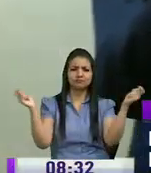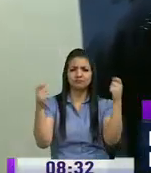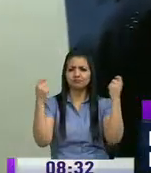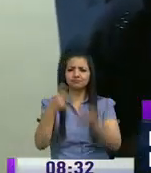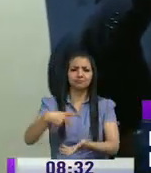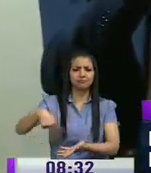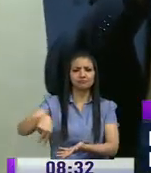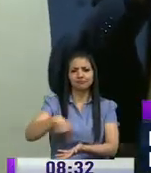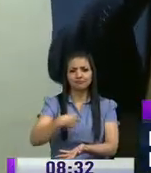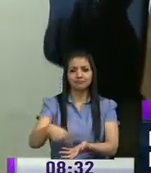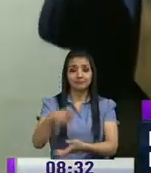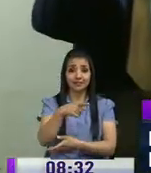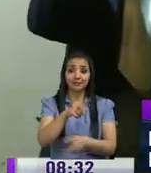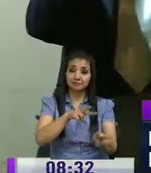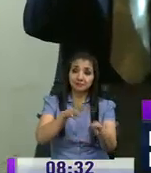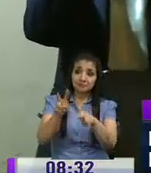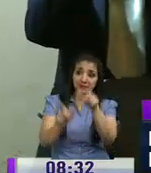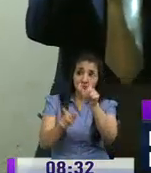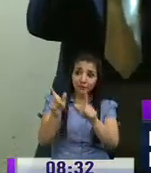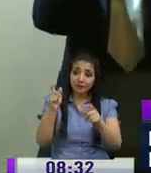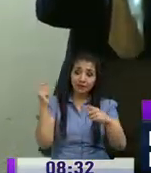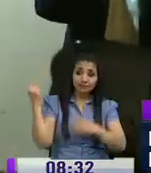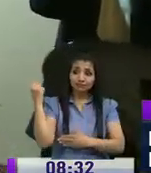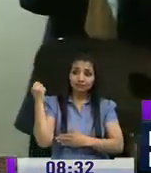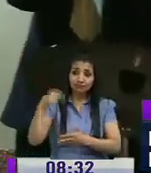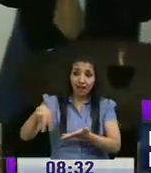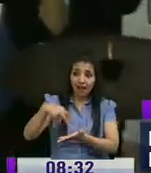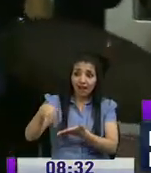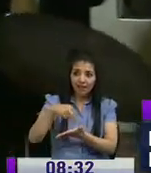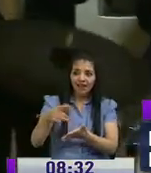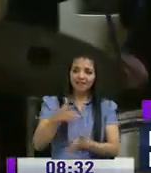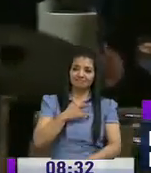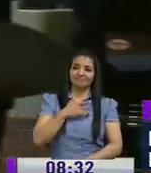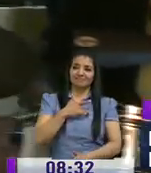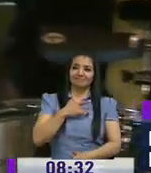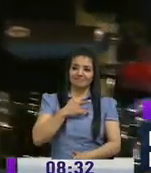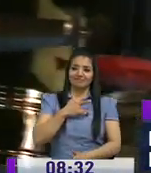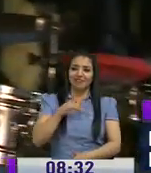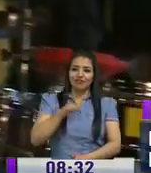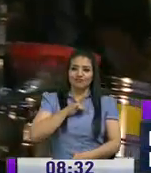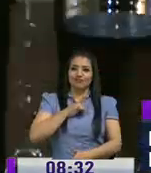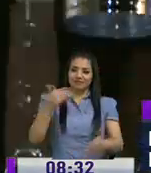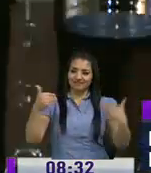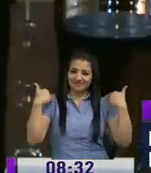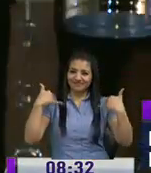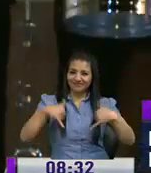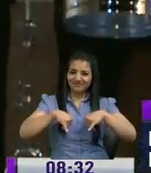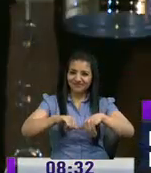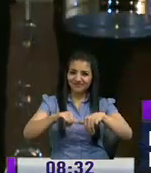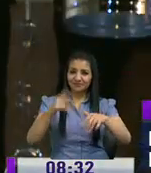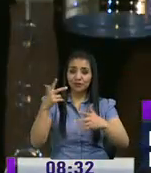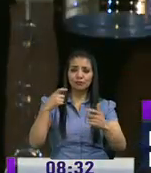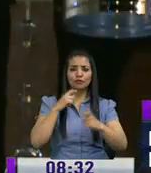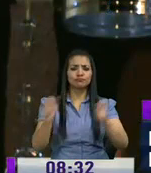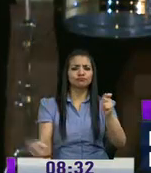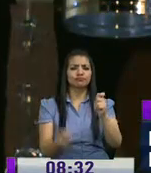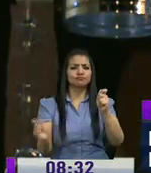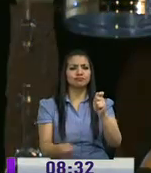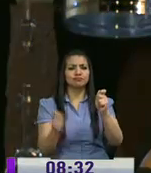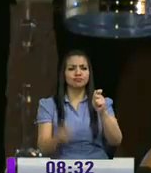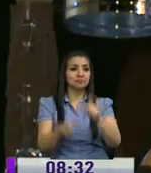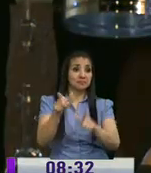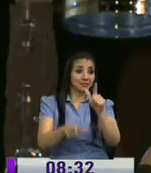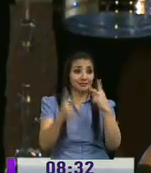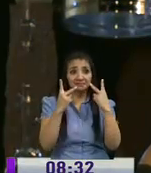los músicos, la respuesta de su público es lo que les da energía para seguir. Creo que la gente baile, que se